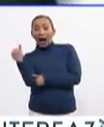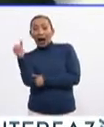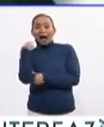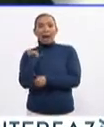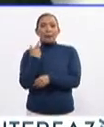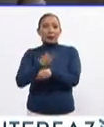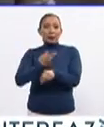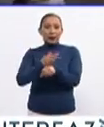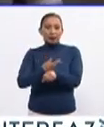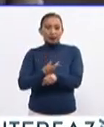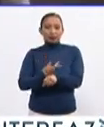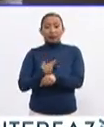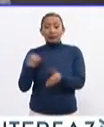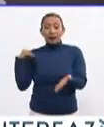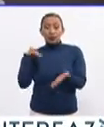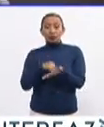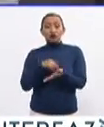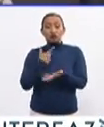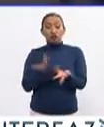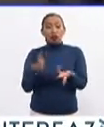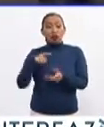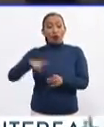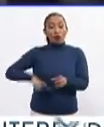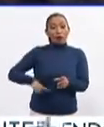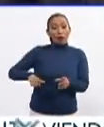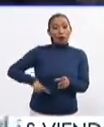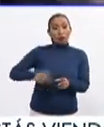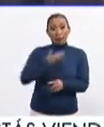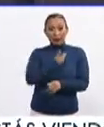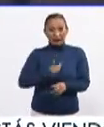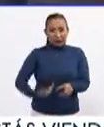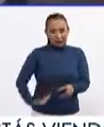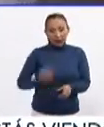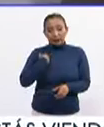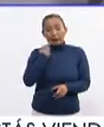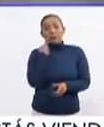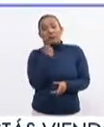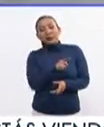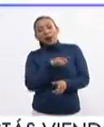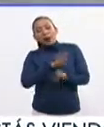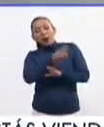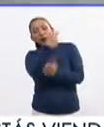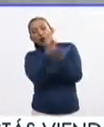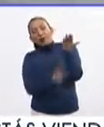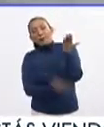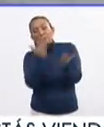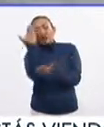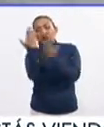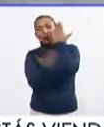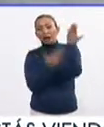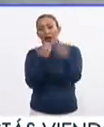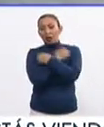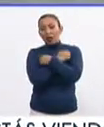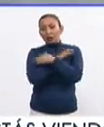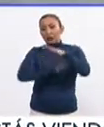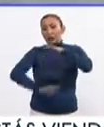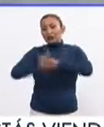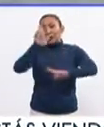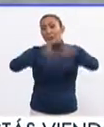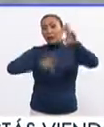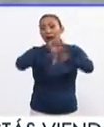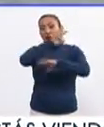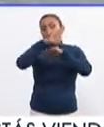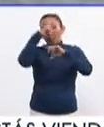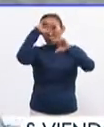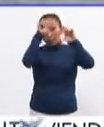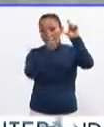nivel medio superior. Se estableció que el Poder Ejecutivo determinaría los planes y programas de estudio de la educación básica y normal para todo